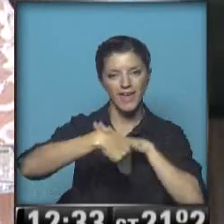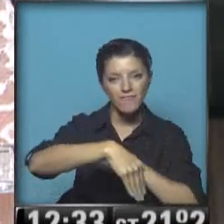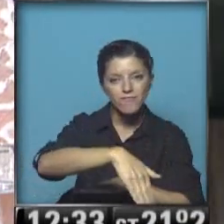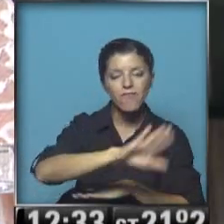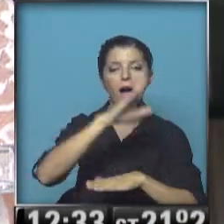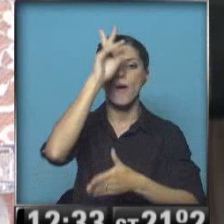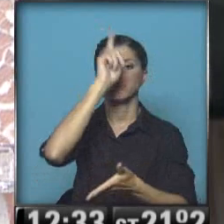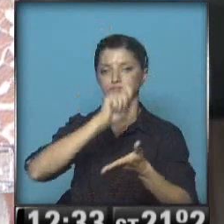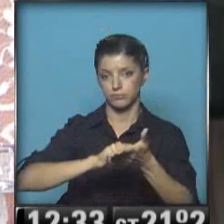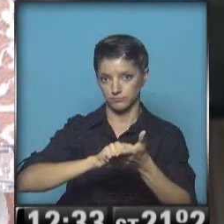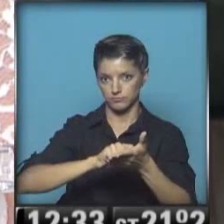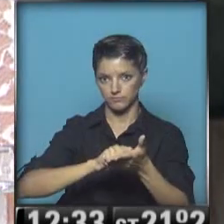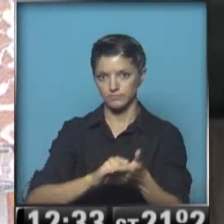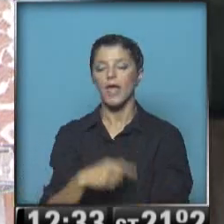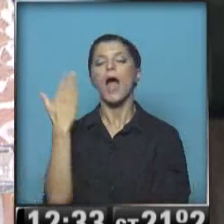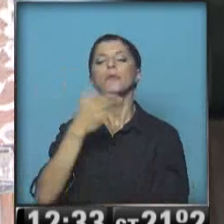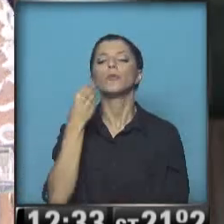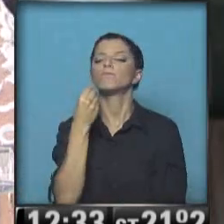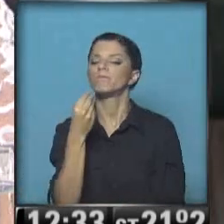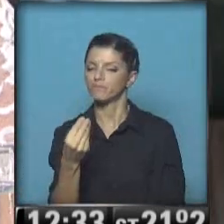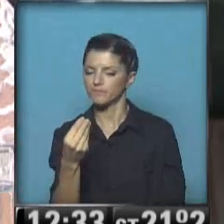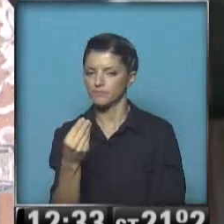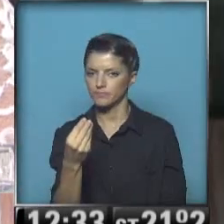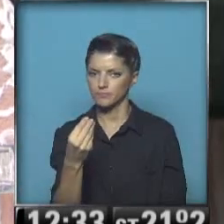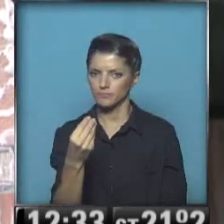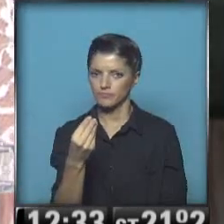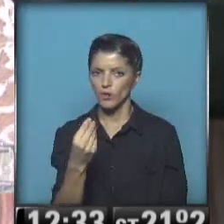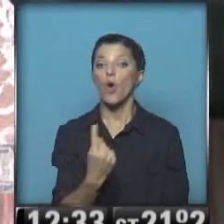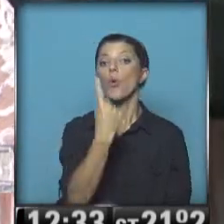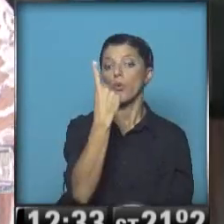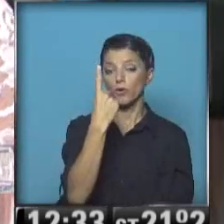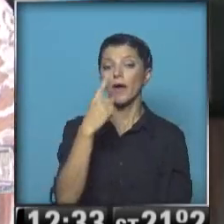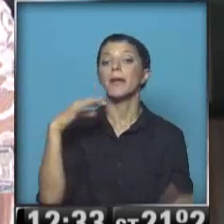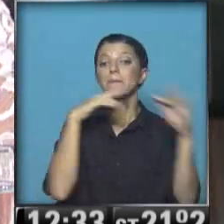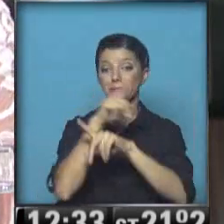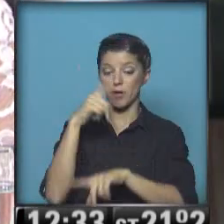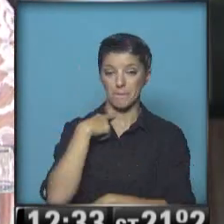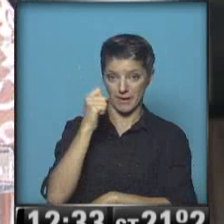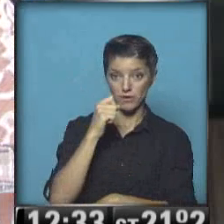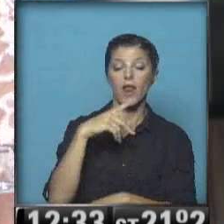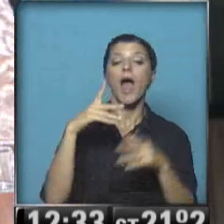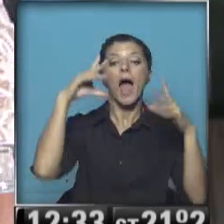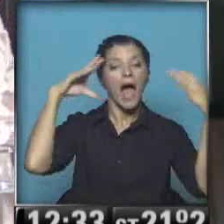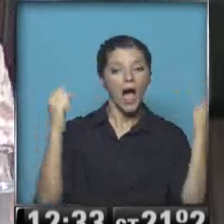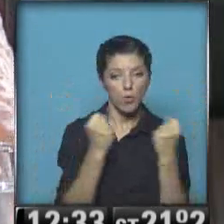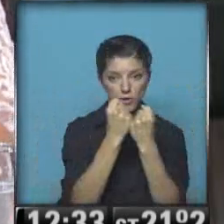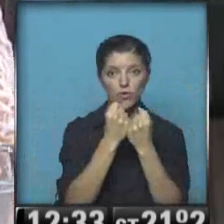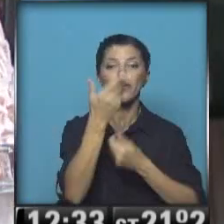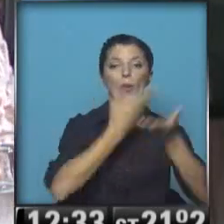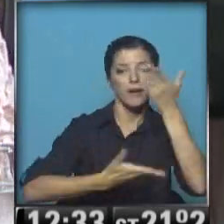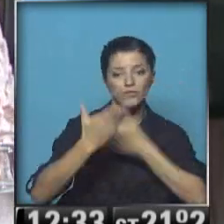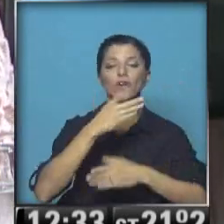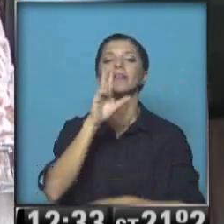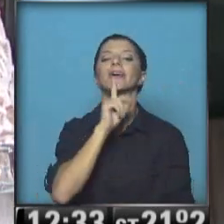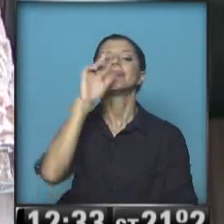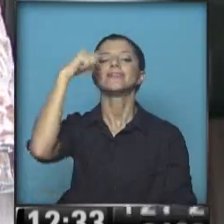firmarse estamos hablando concretamente de el uno en castellano es acuerdo de cooperación transpacífico es un